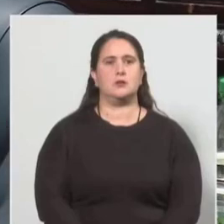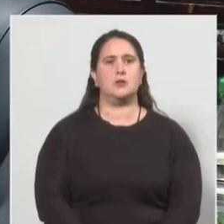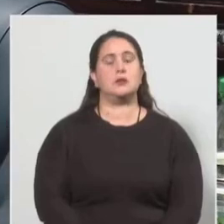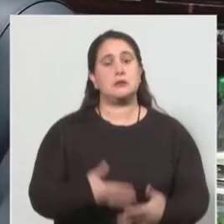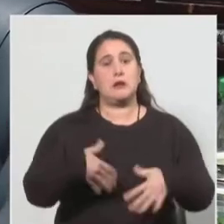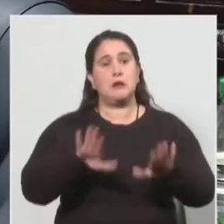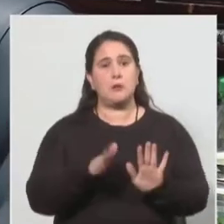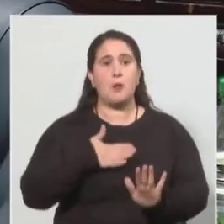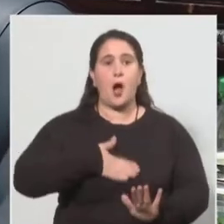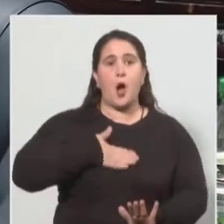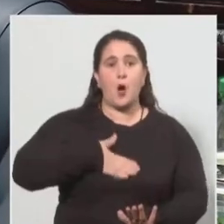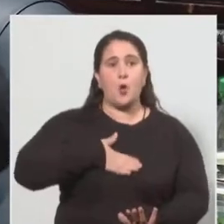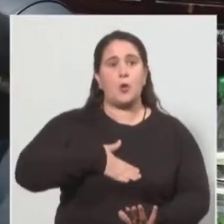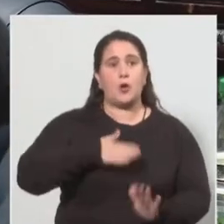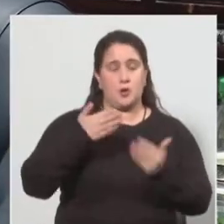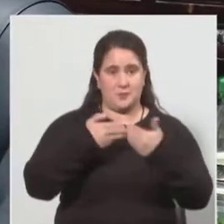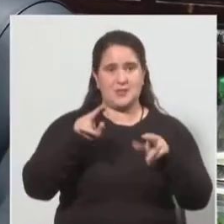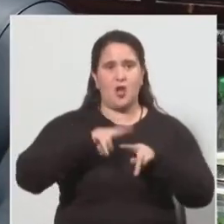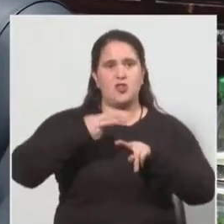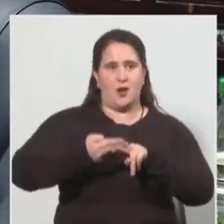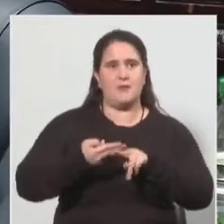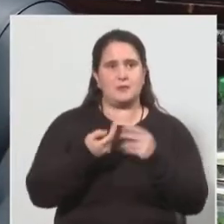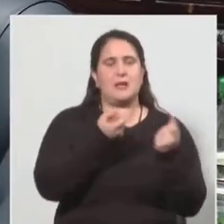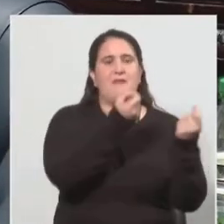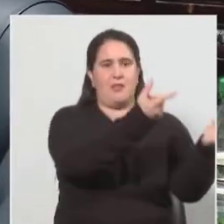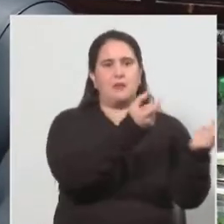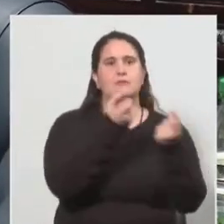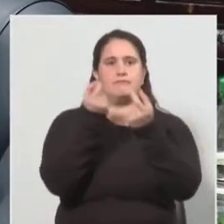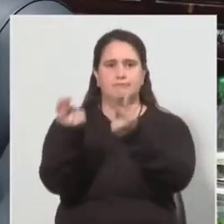Si le parece, empezamos de nuevo mientras le llega